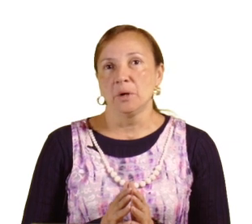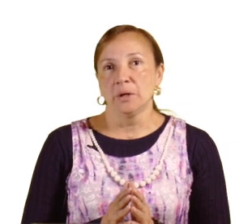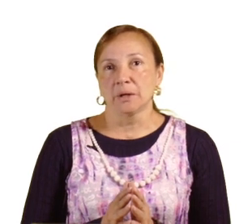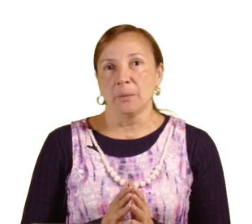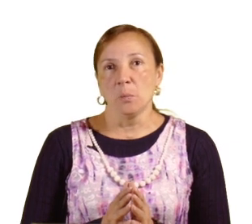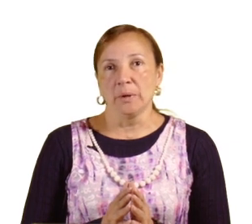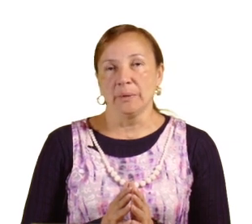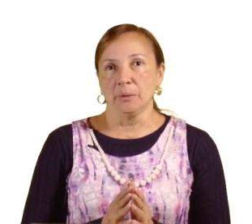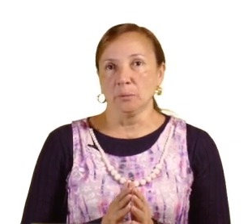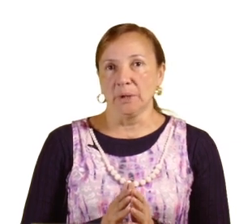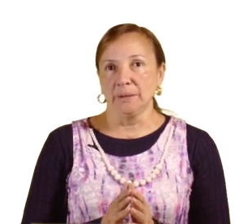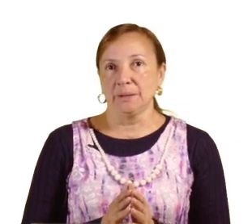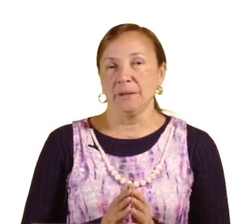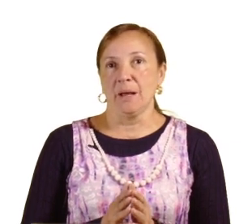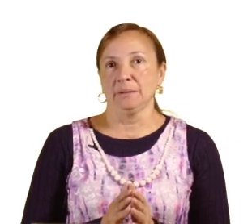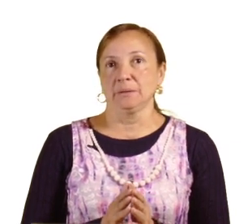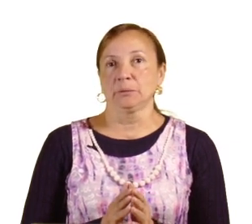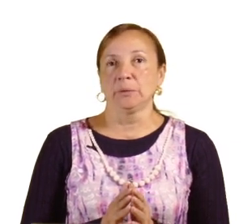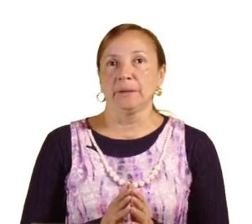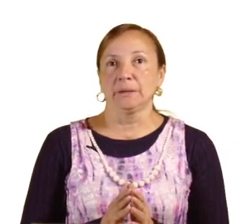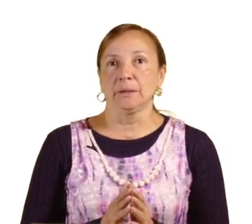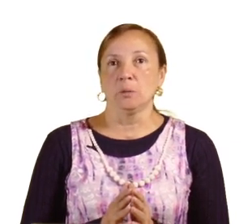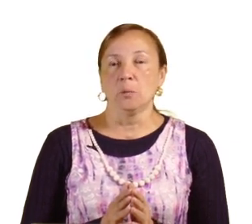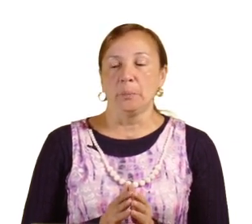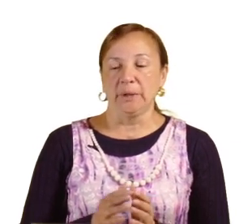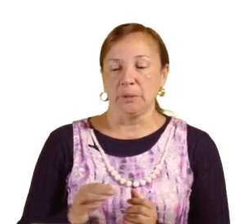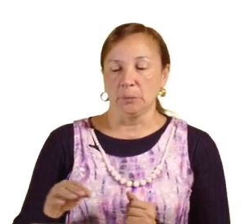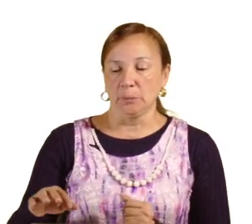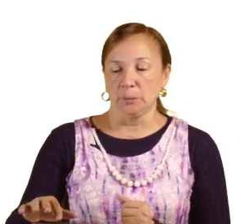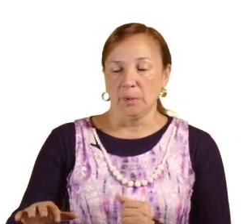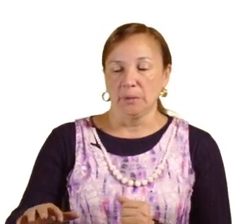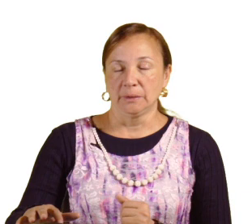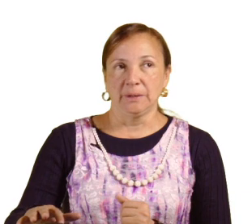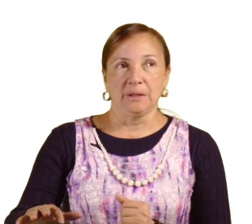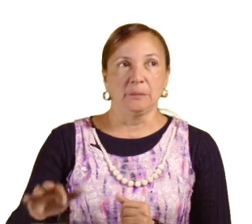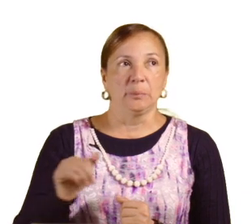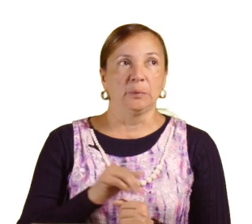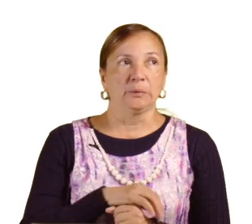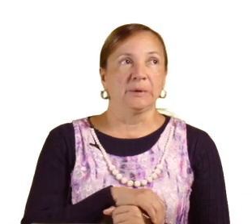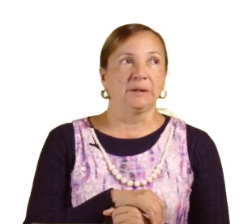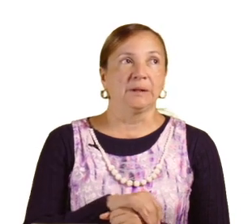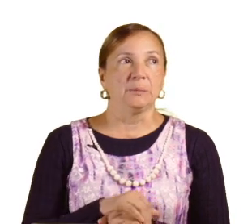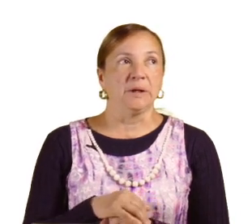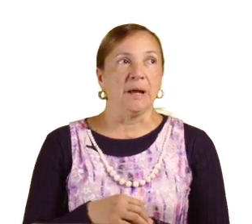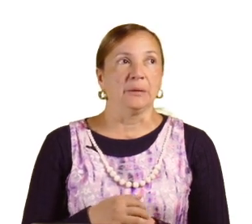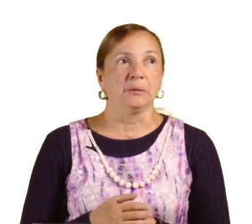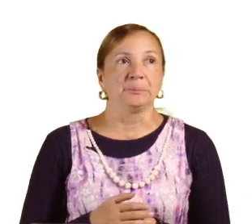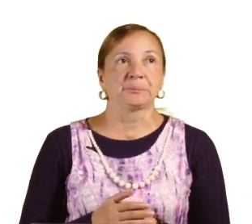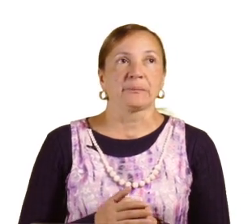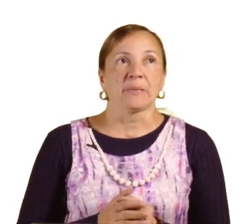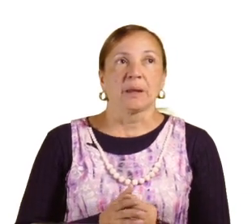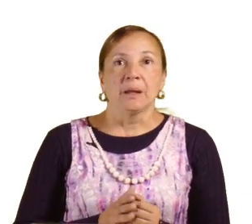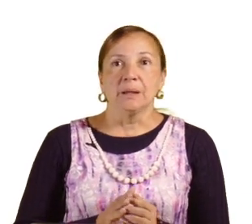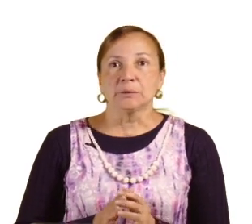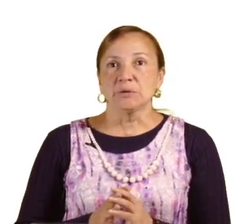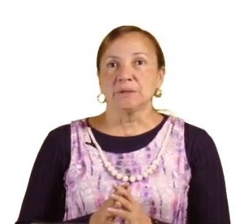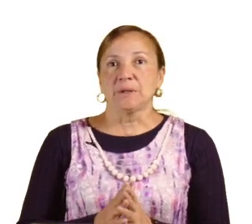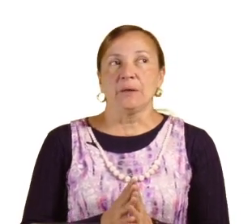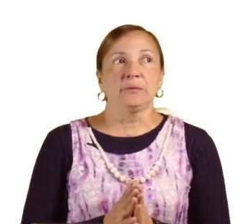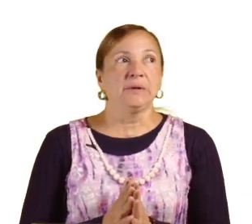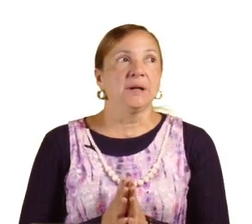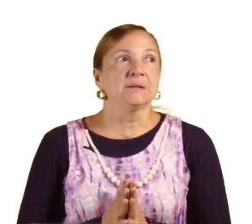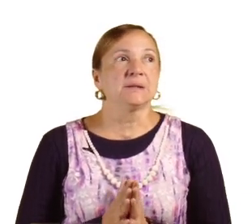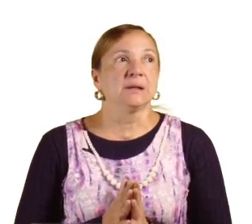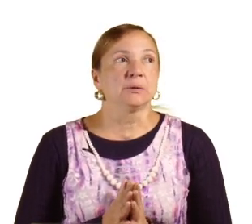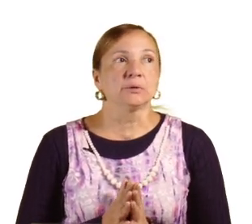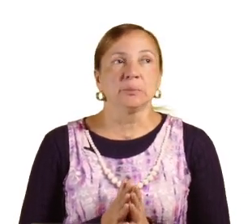efectivo que mueve una entidad durante un periodo de tiempo determinado. Estos